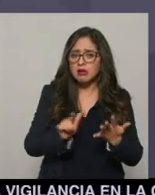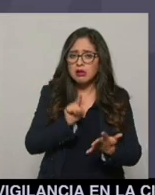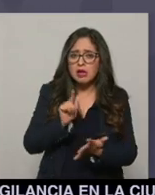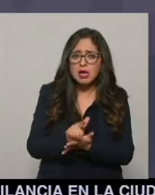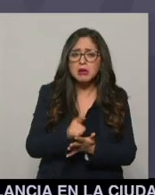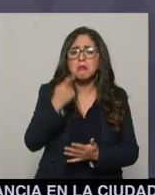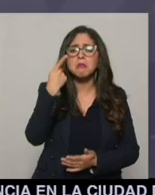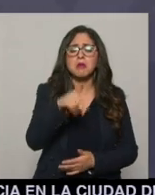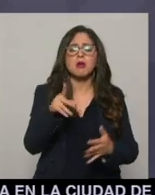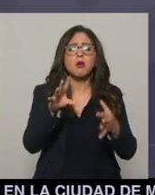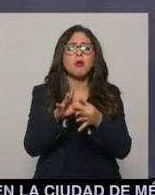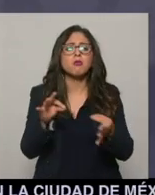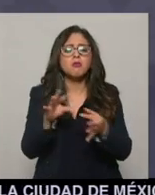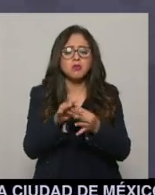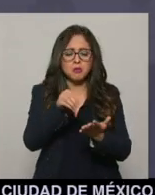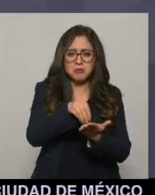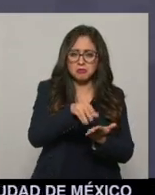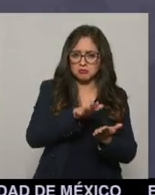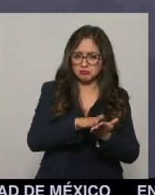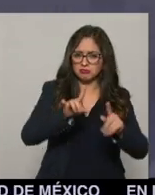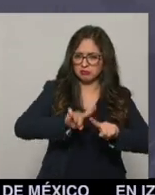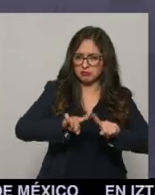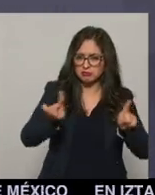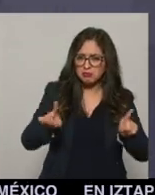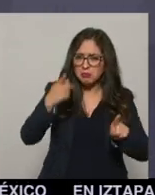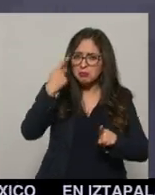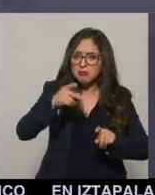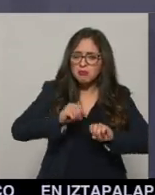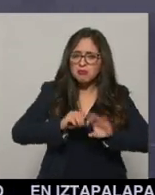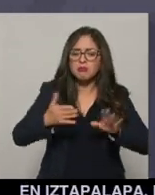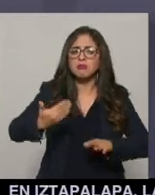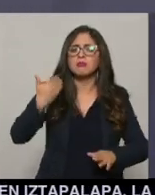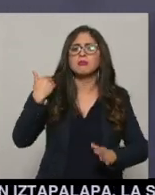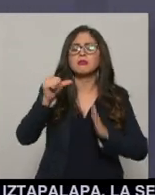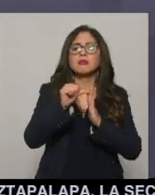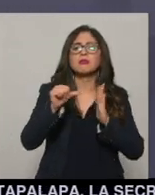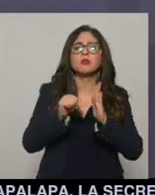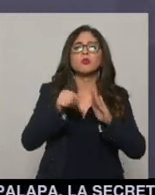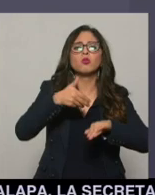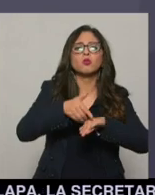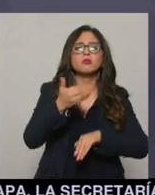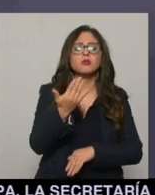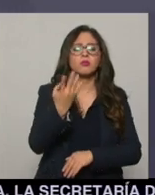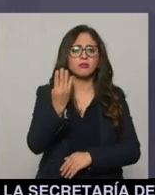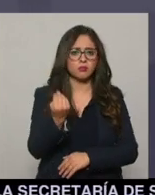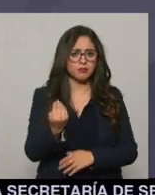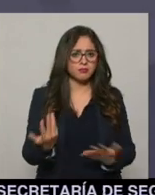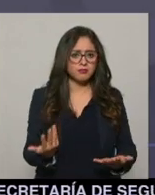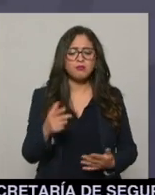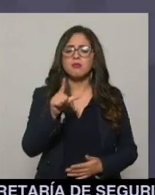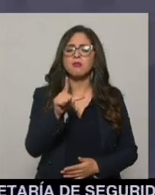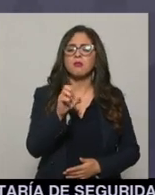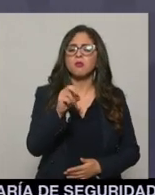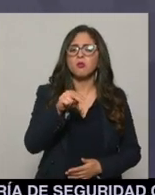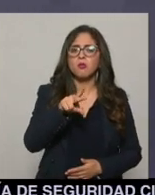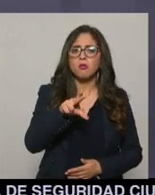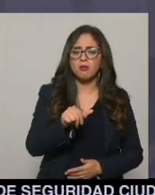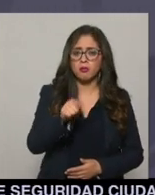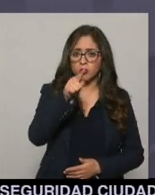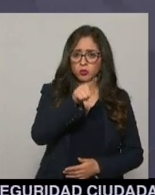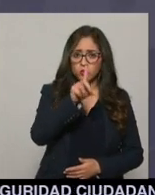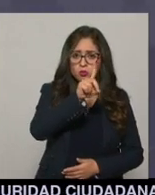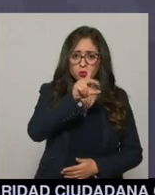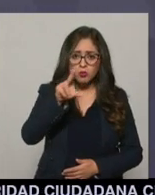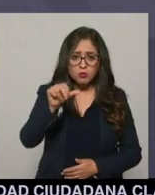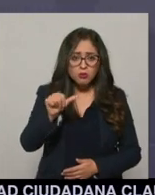el discurso era distinto, no es tan claro como en el artículo 59. Leonora Esquivel, tú eres doctora, ¿no? ¿Por